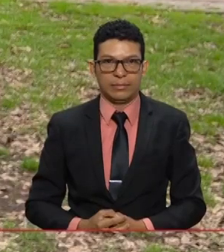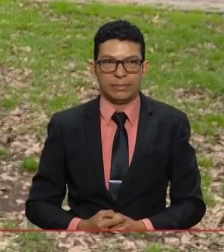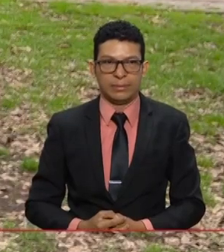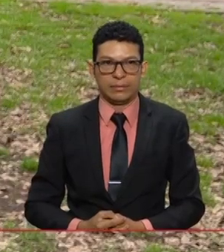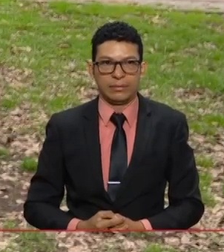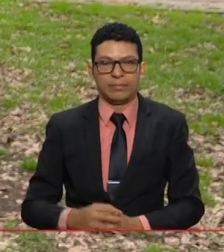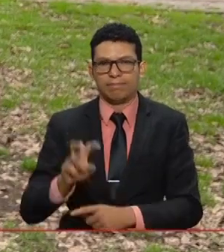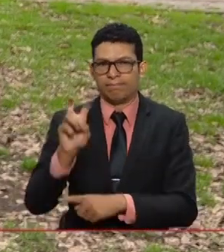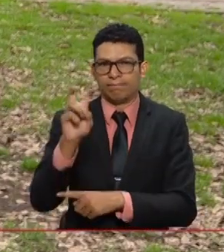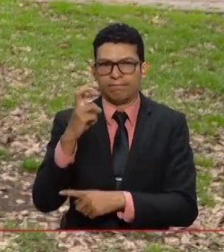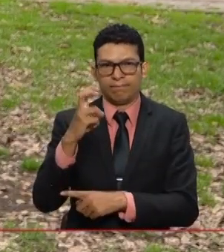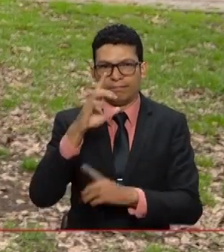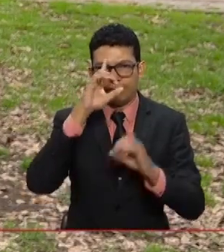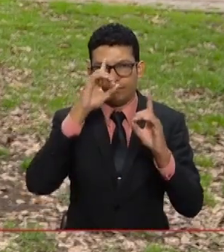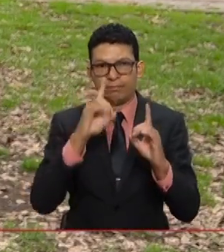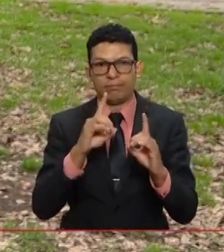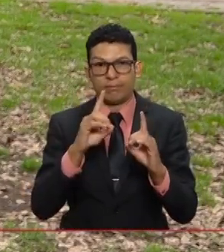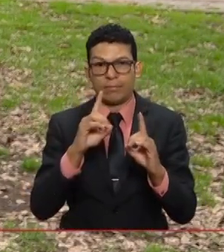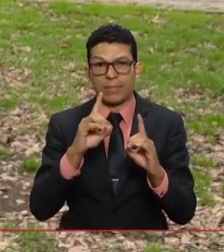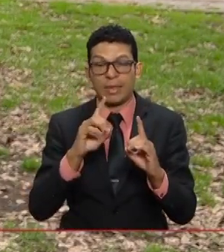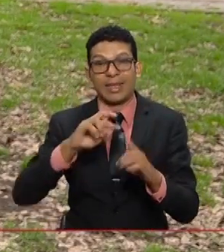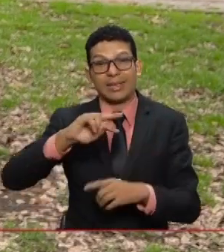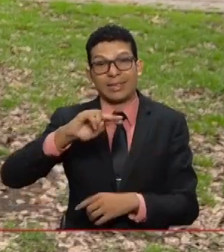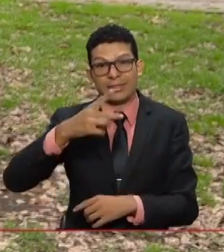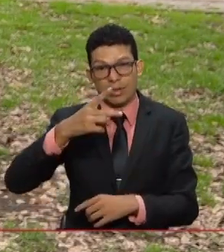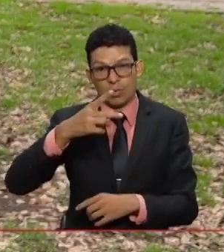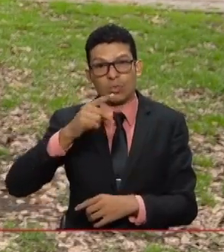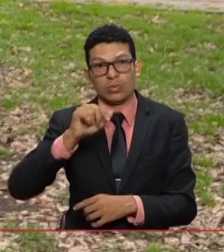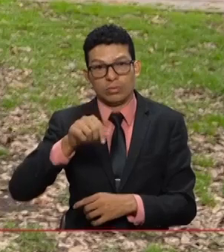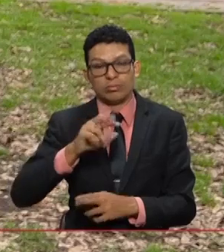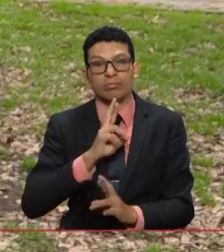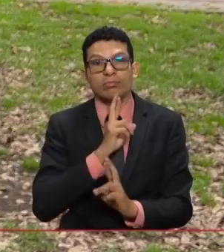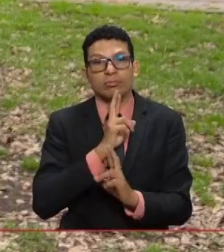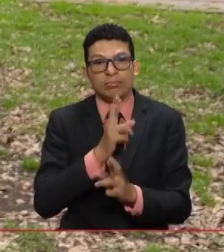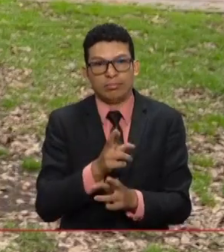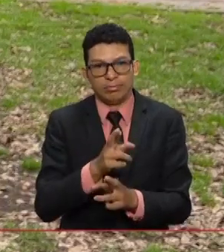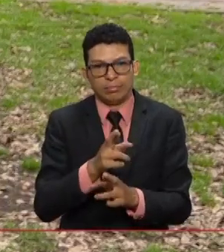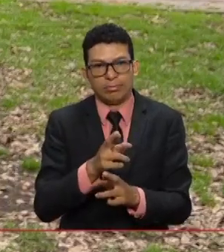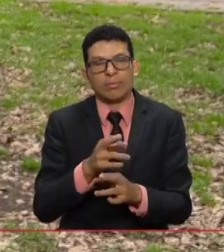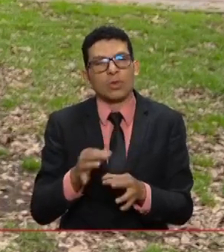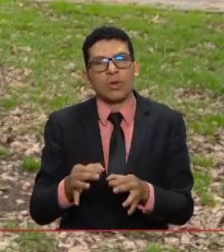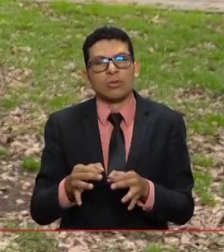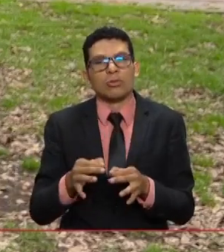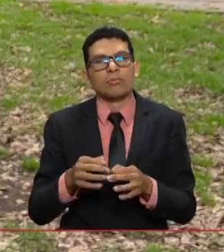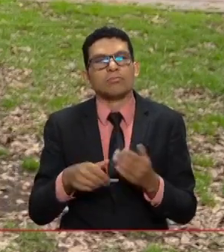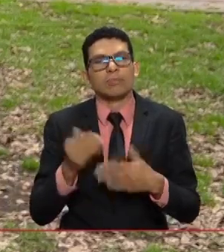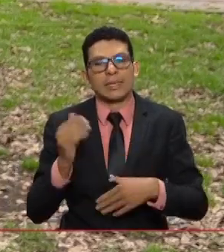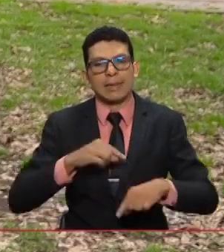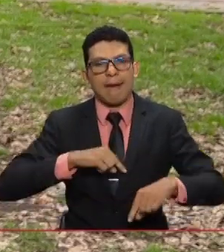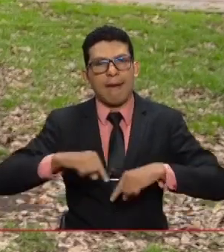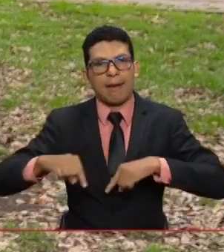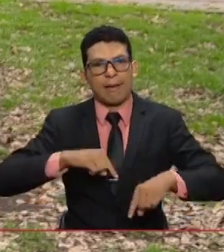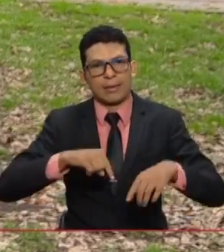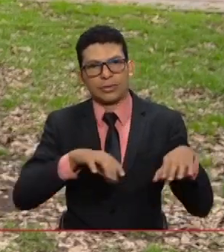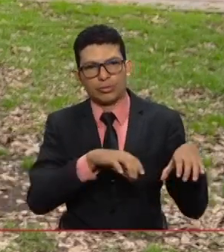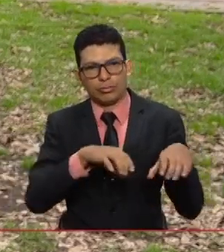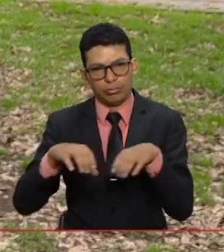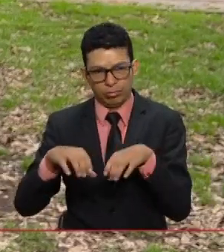La Fiscalía decidió, después del segundo fallo, adelantar acciones